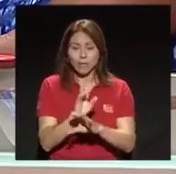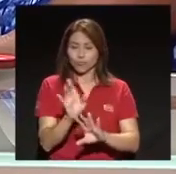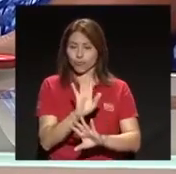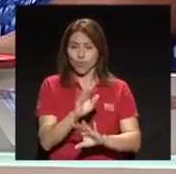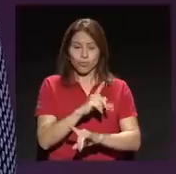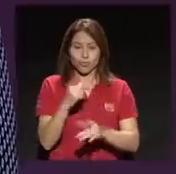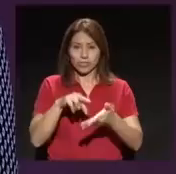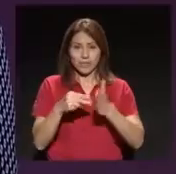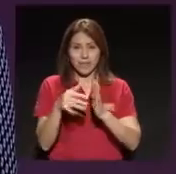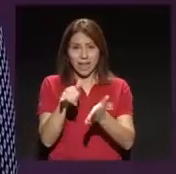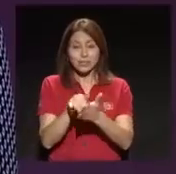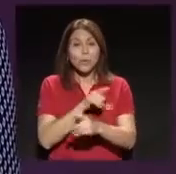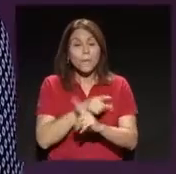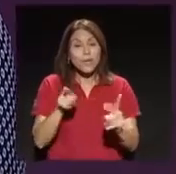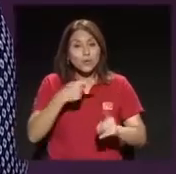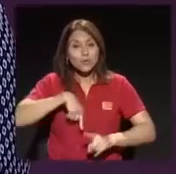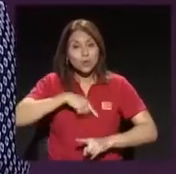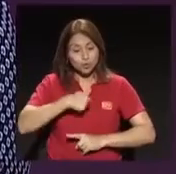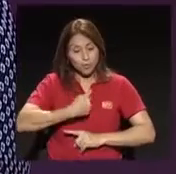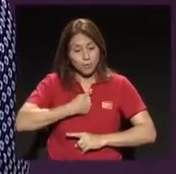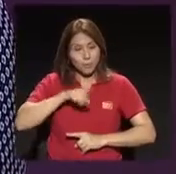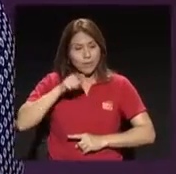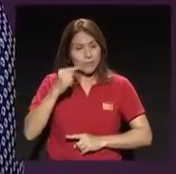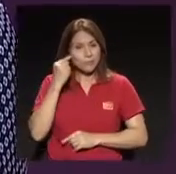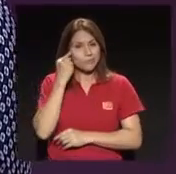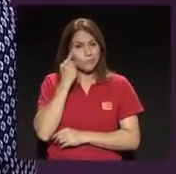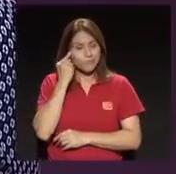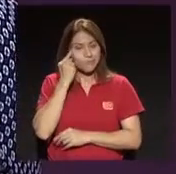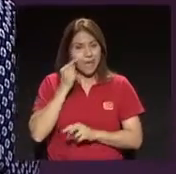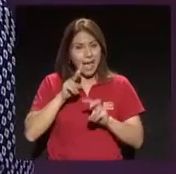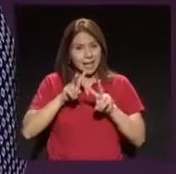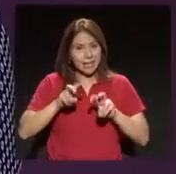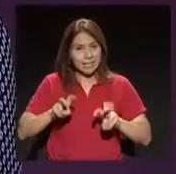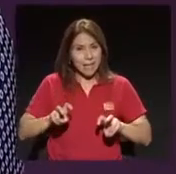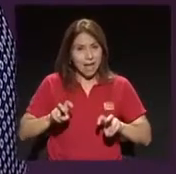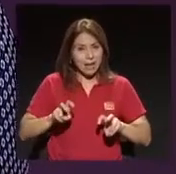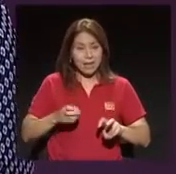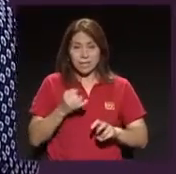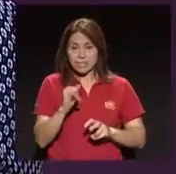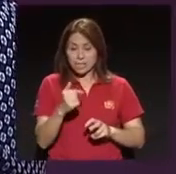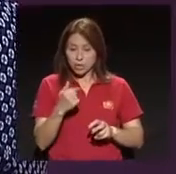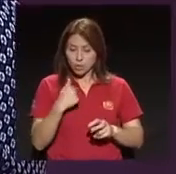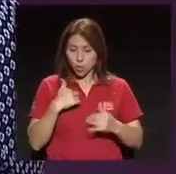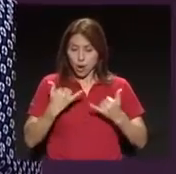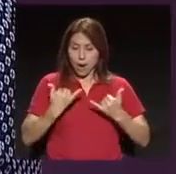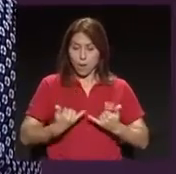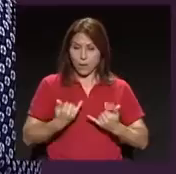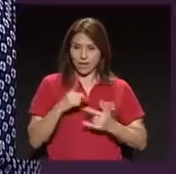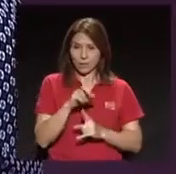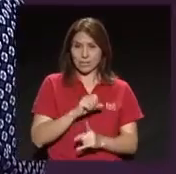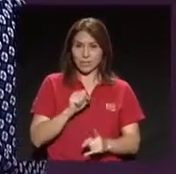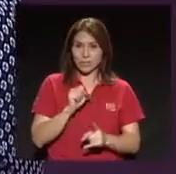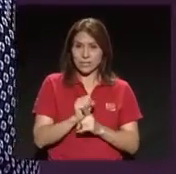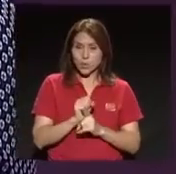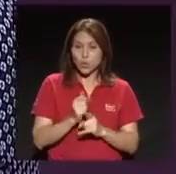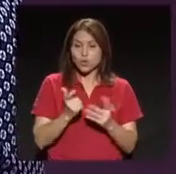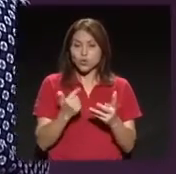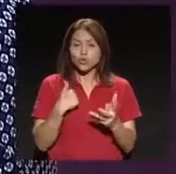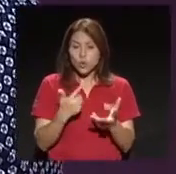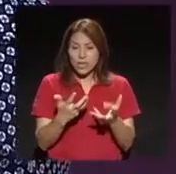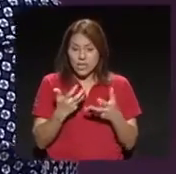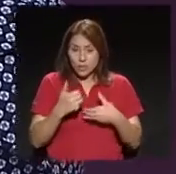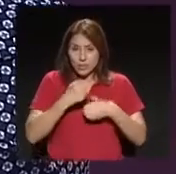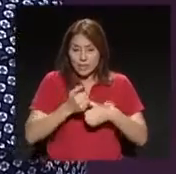saber, tener la capacidad de analizar, ¿verdad? Yo estoy en esta situación, quiero llegar aquí, ¿cuáles son los riesgos que yo